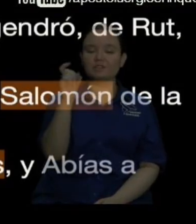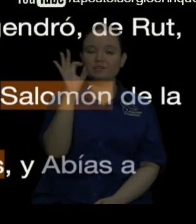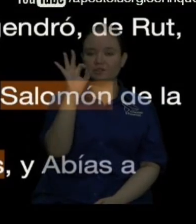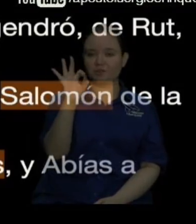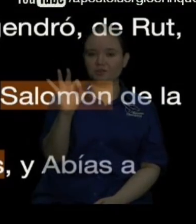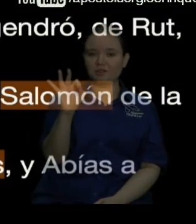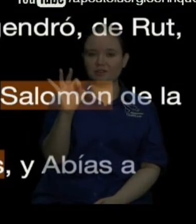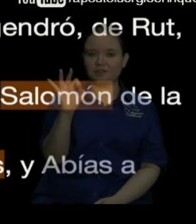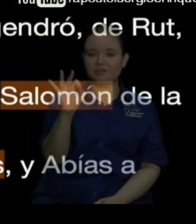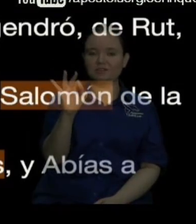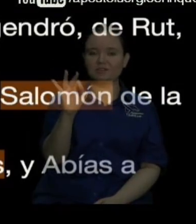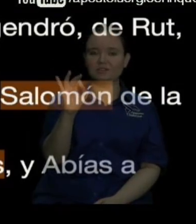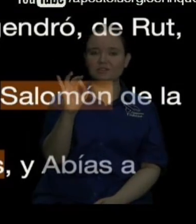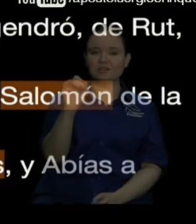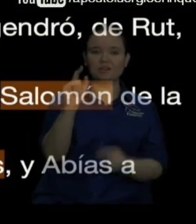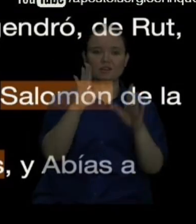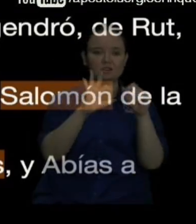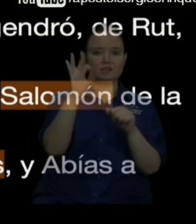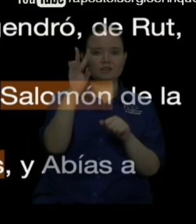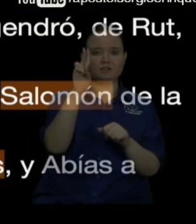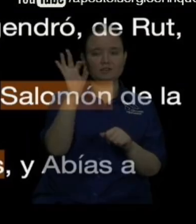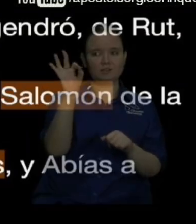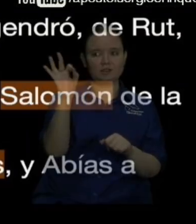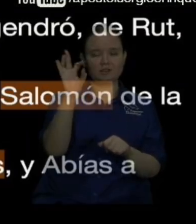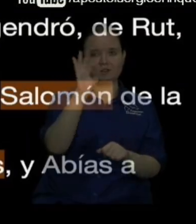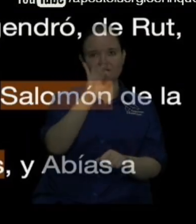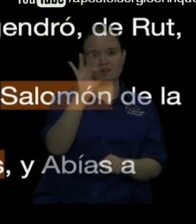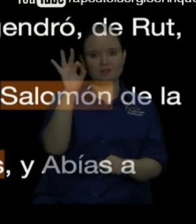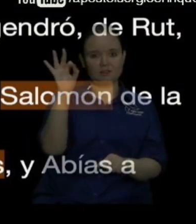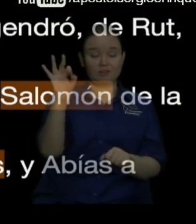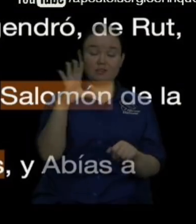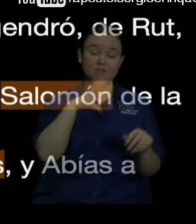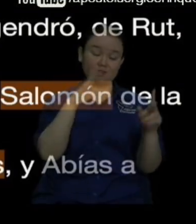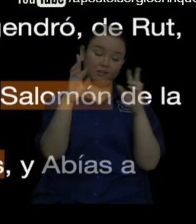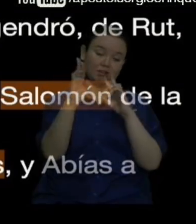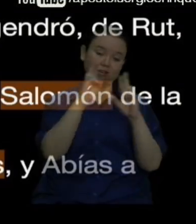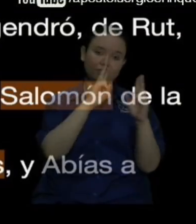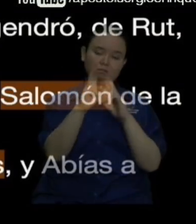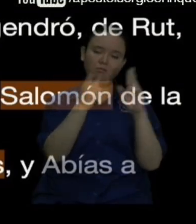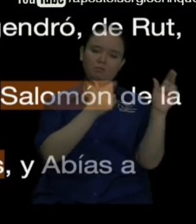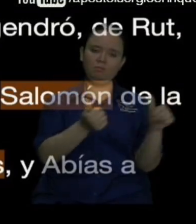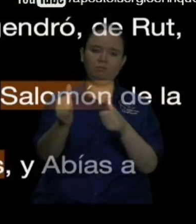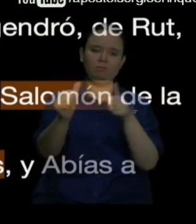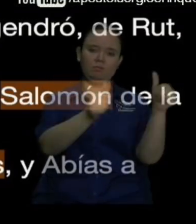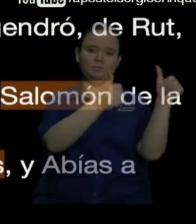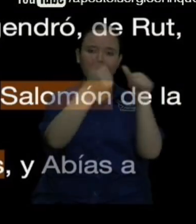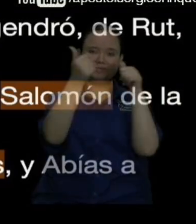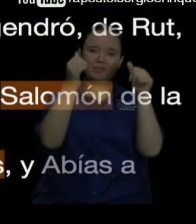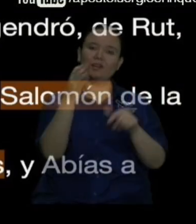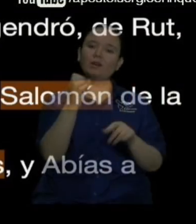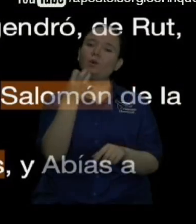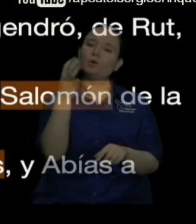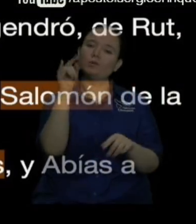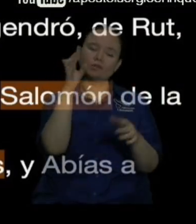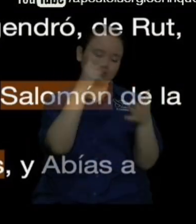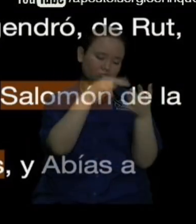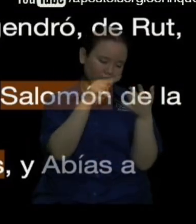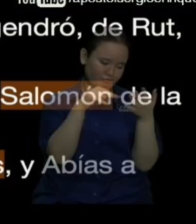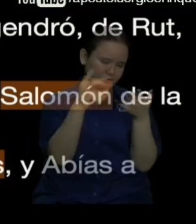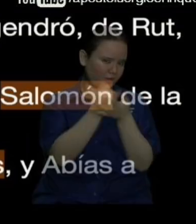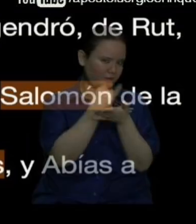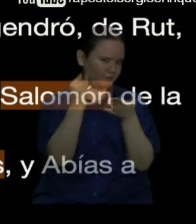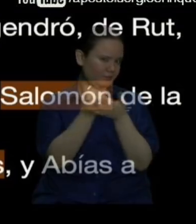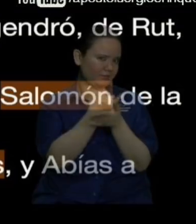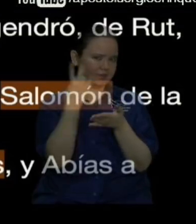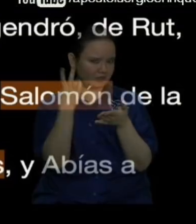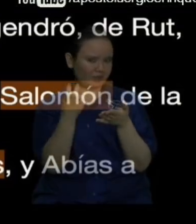la 23, la 33, tienen que ver con la alabanza. Cuando ustedes lo revisen, primero Dios que les dé